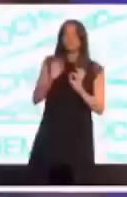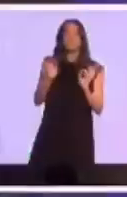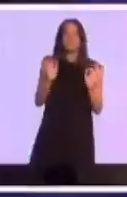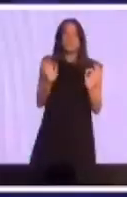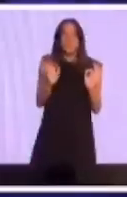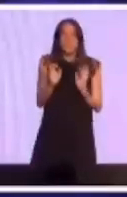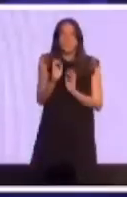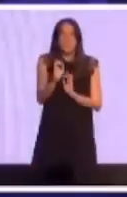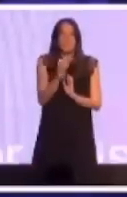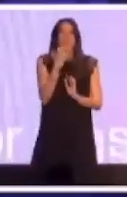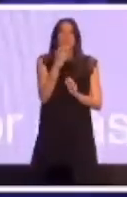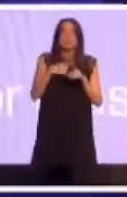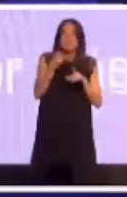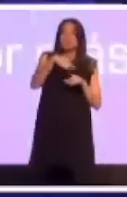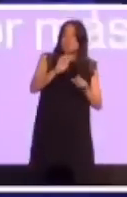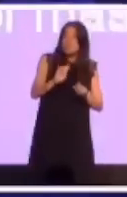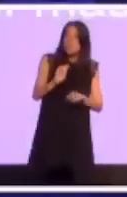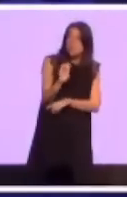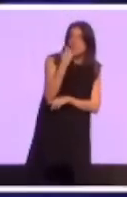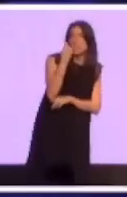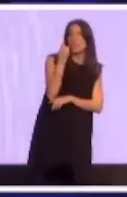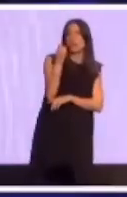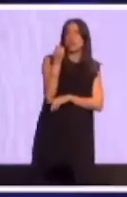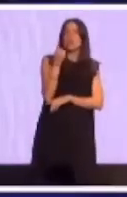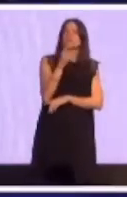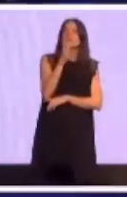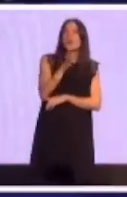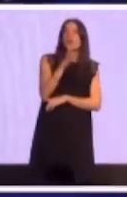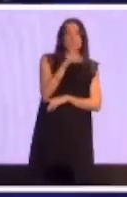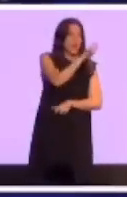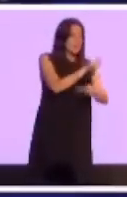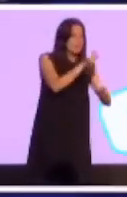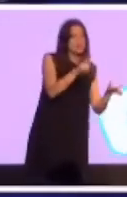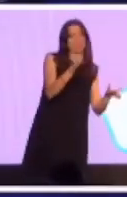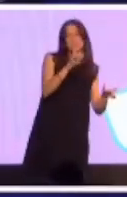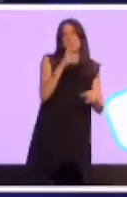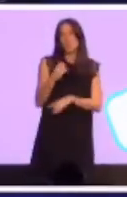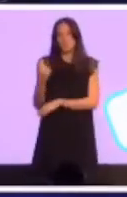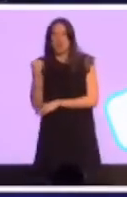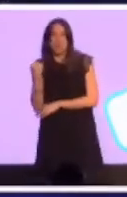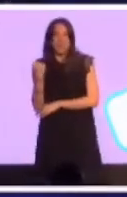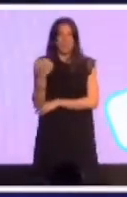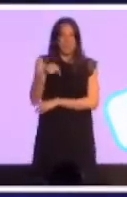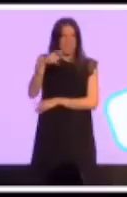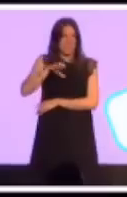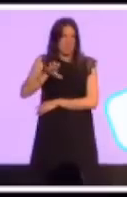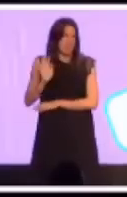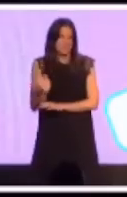es con la gente no con Los poderosos y las poderosas de este país